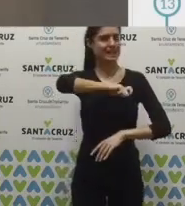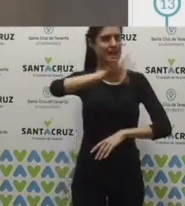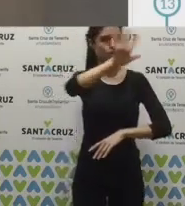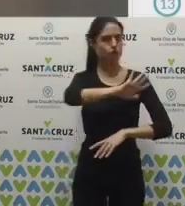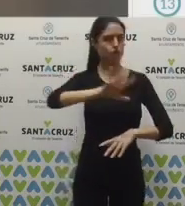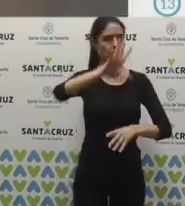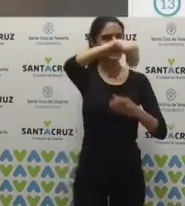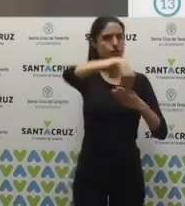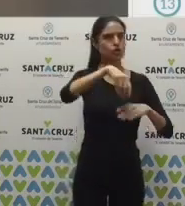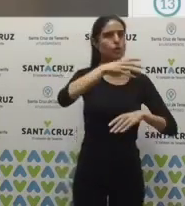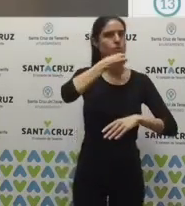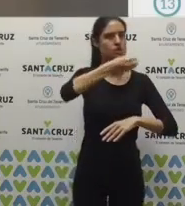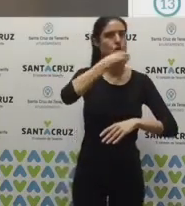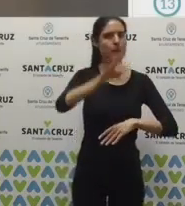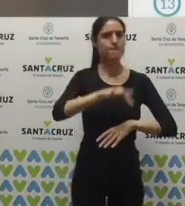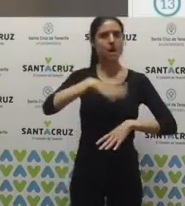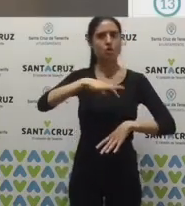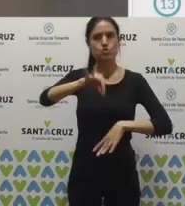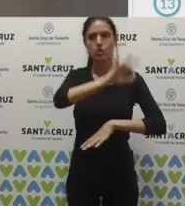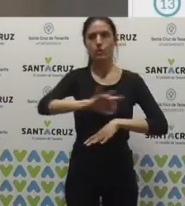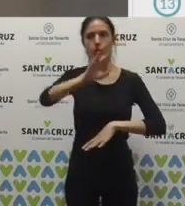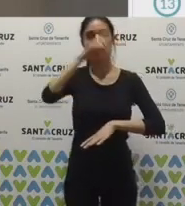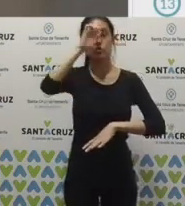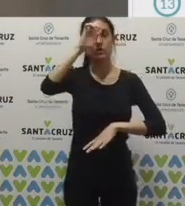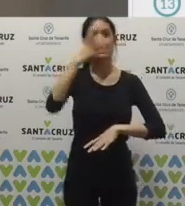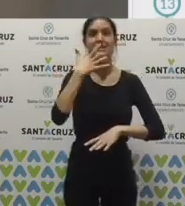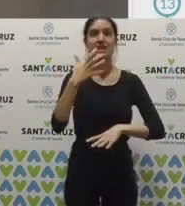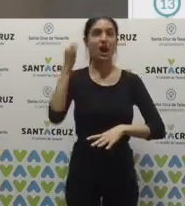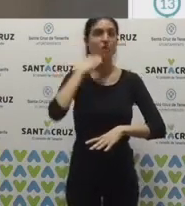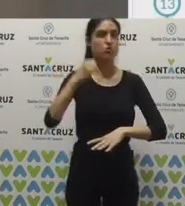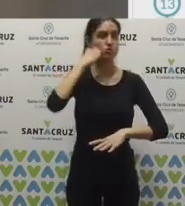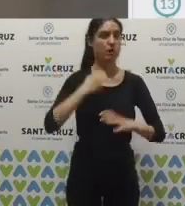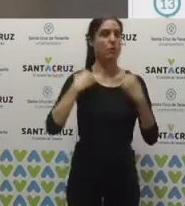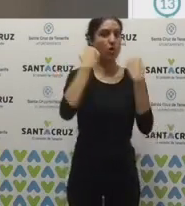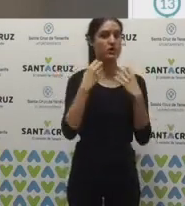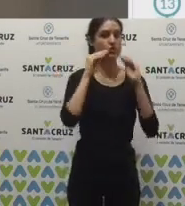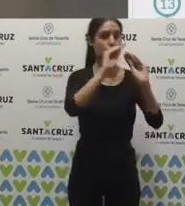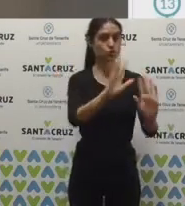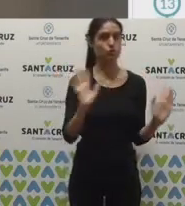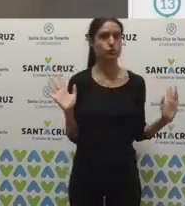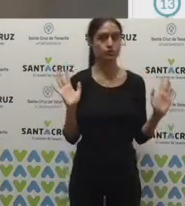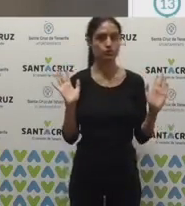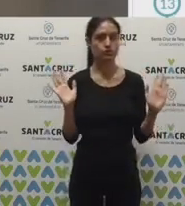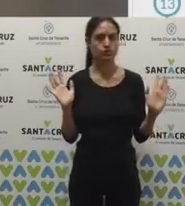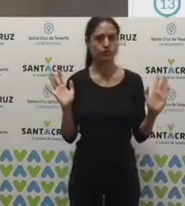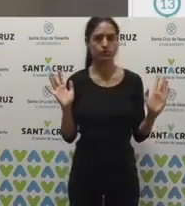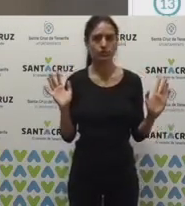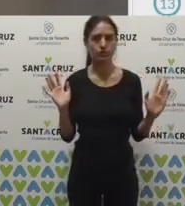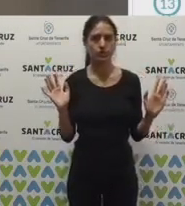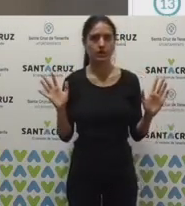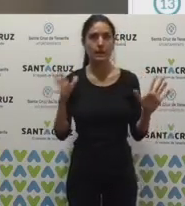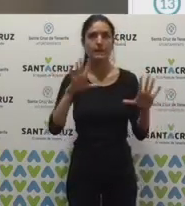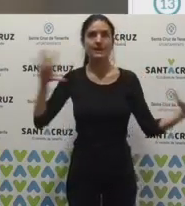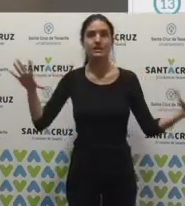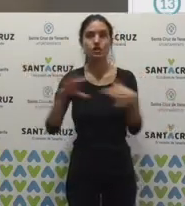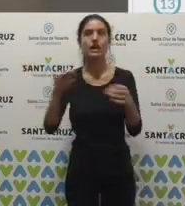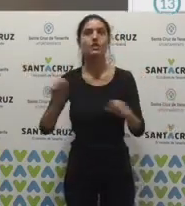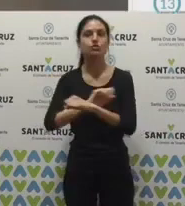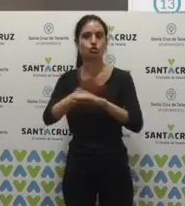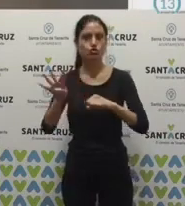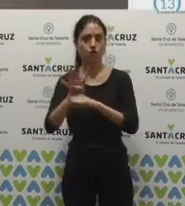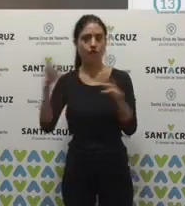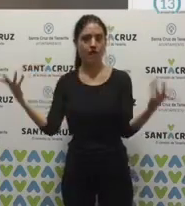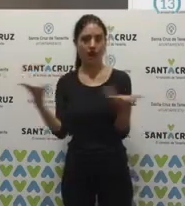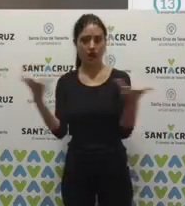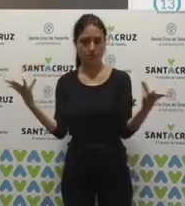subterfugios legales o ejerciendo un abuso de los poderes que confieren la declaración del estado de alarma ante la situación que